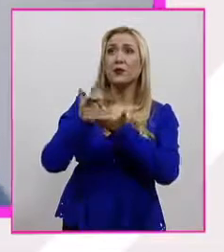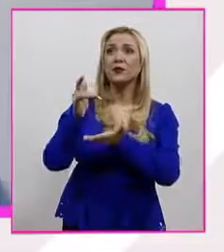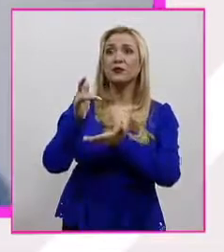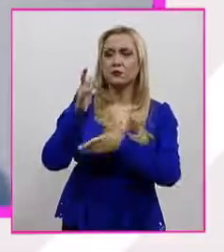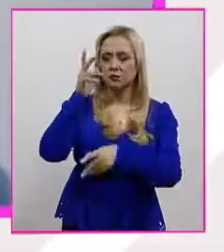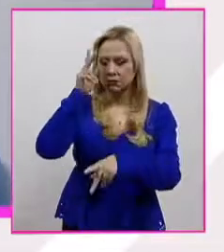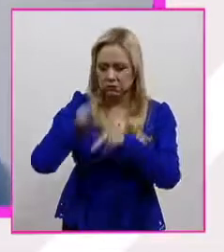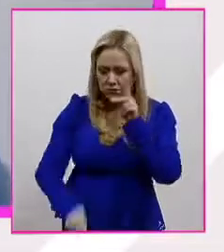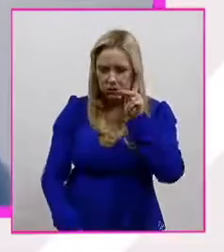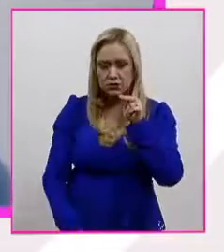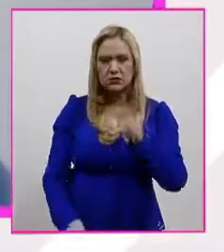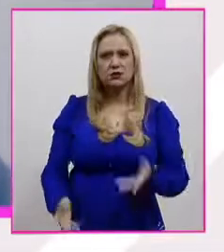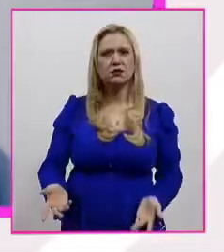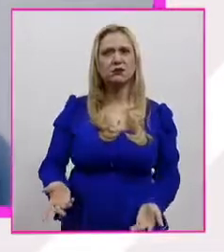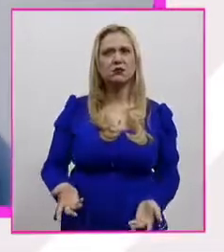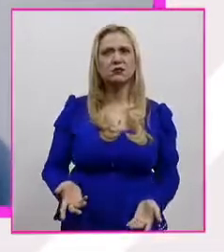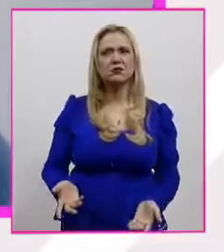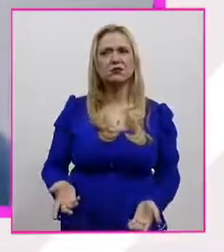Entonces, mientras